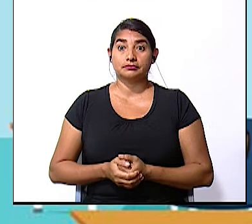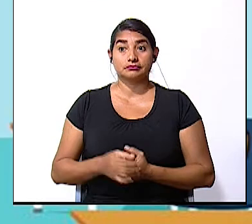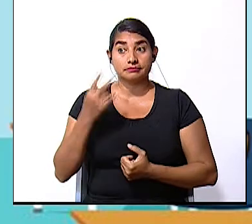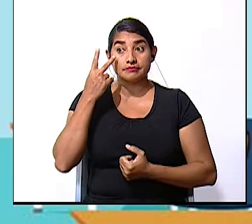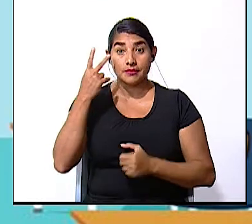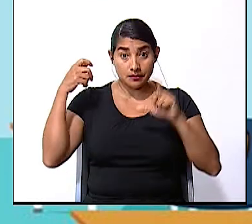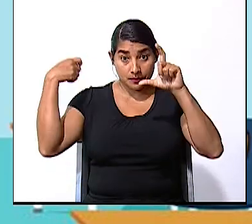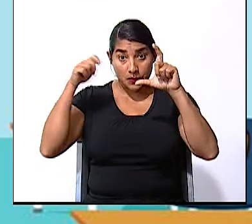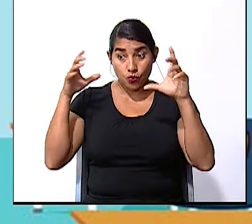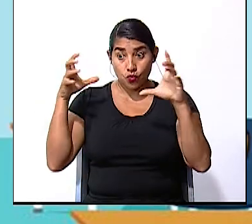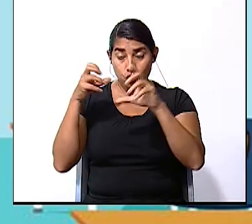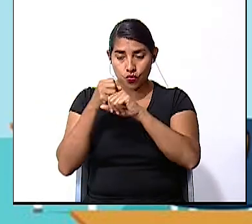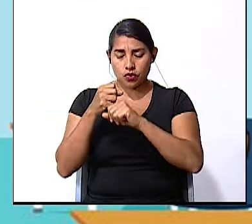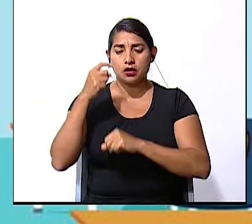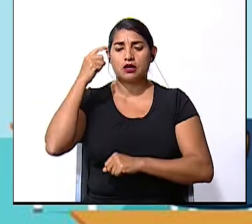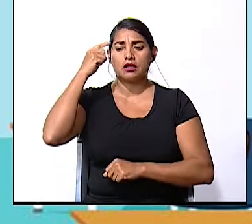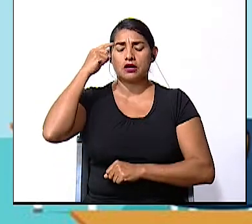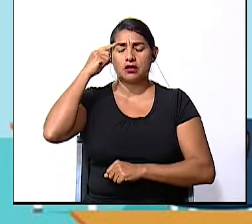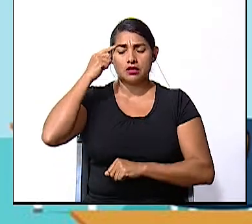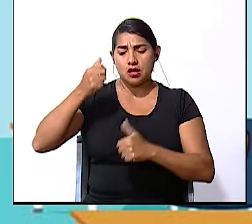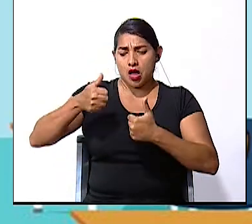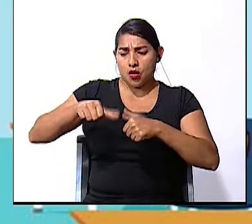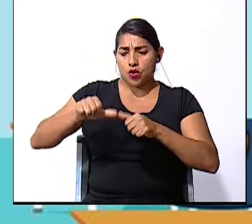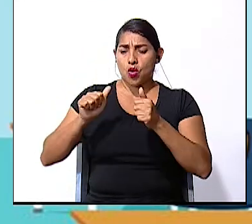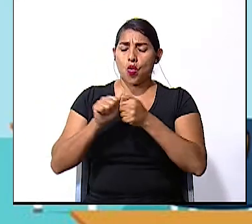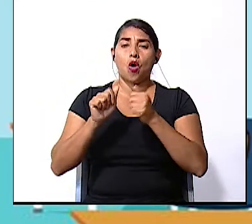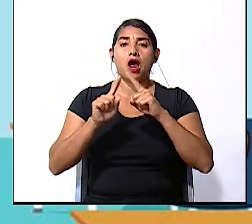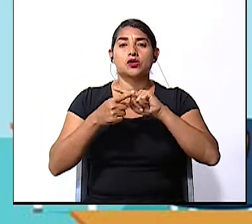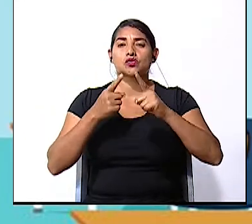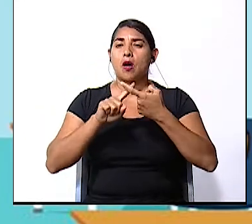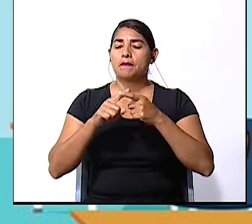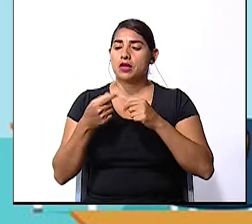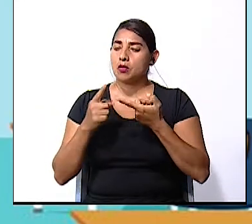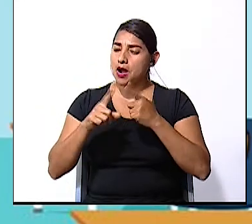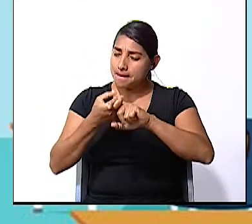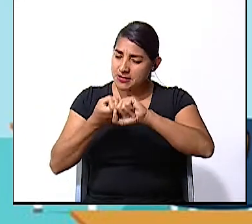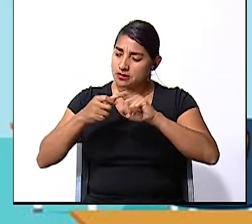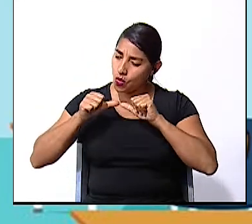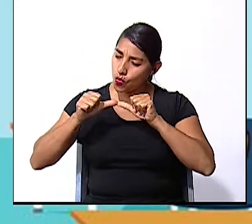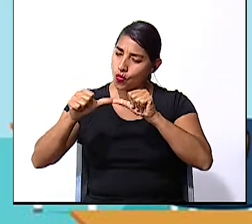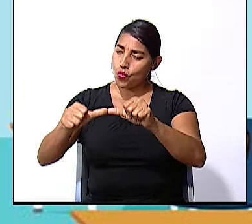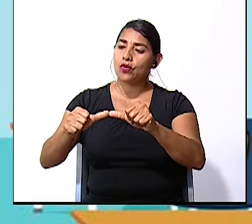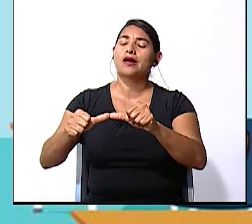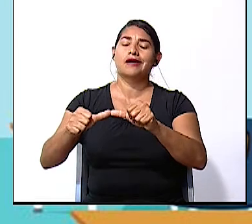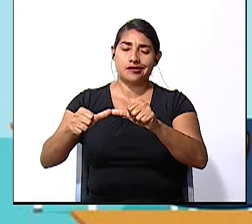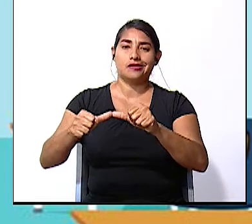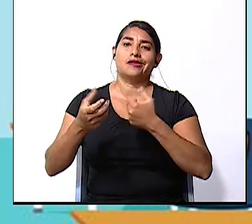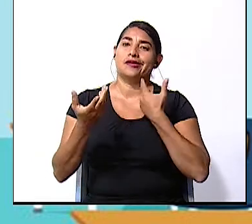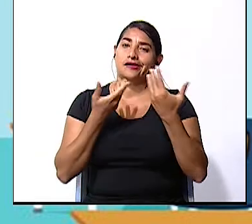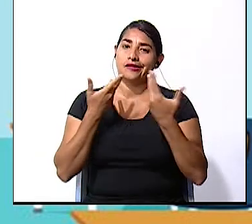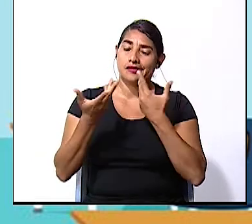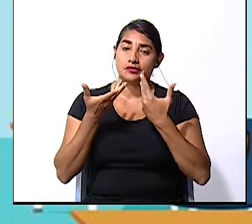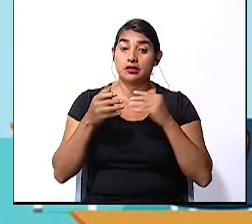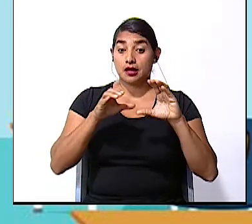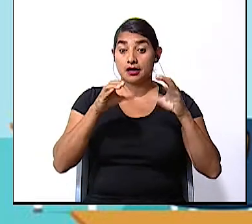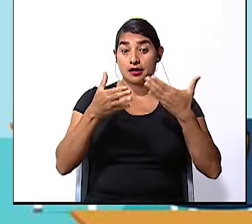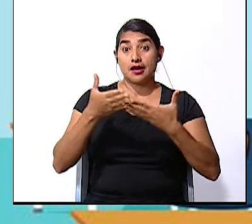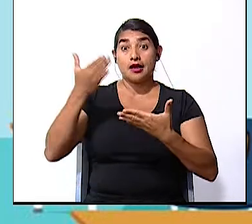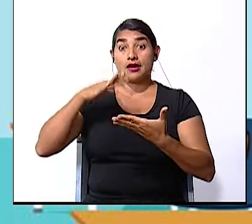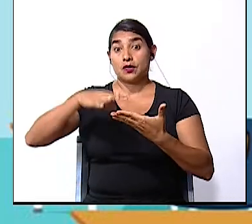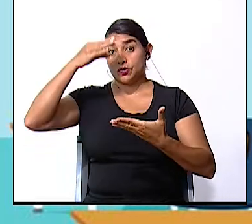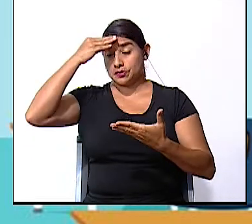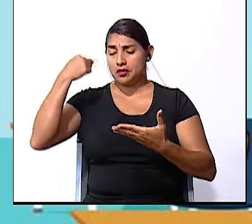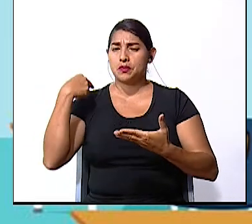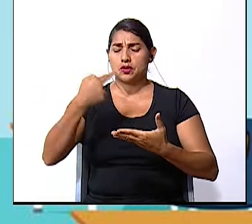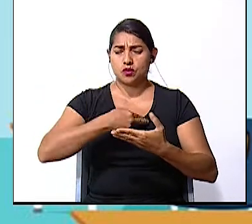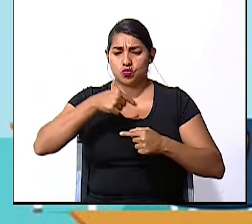¿Vieron? Tuvo que aprender a ponerse de acuerdo con su amigo si quiere que la amistad siga. Bueno, en clases anteriores nosotros